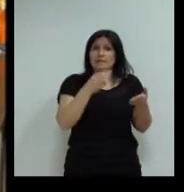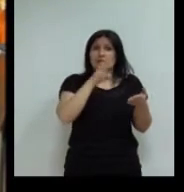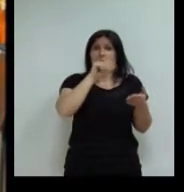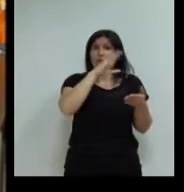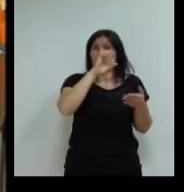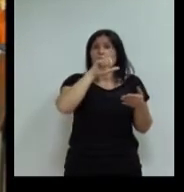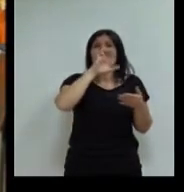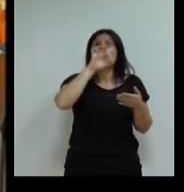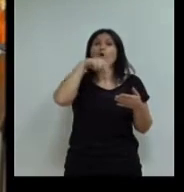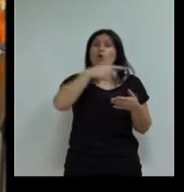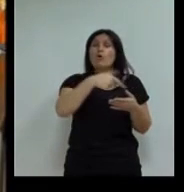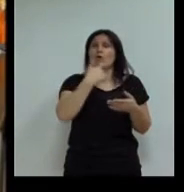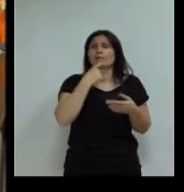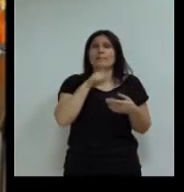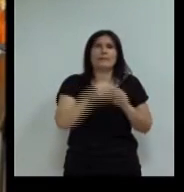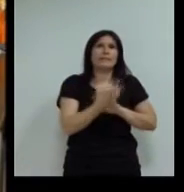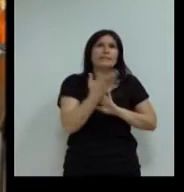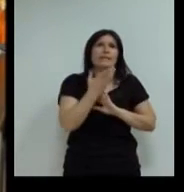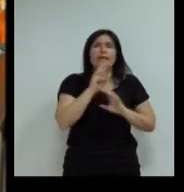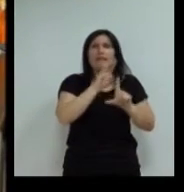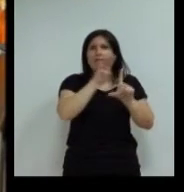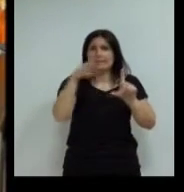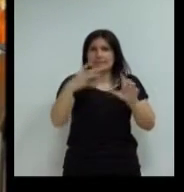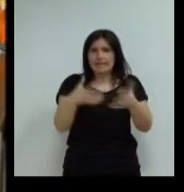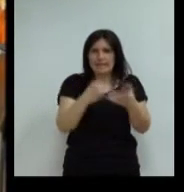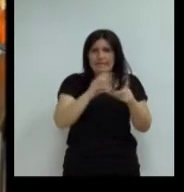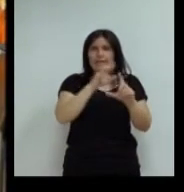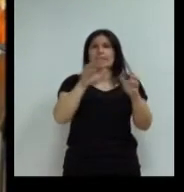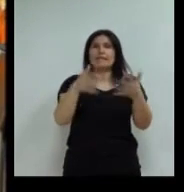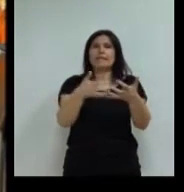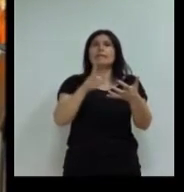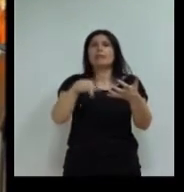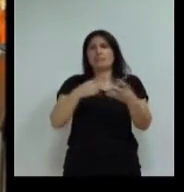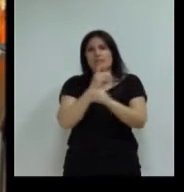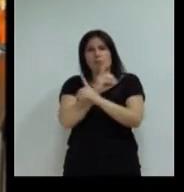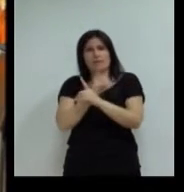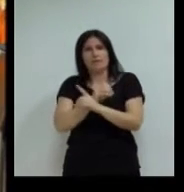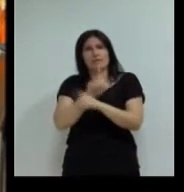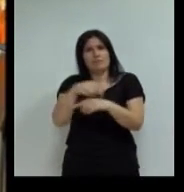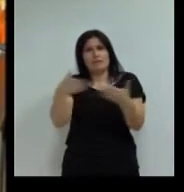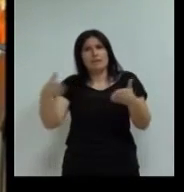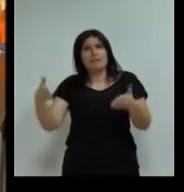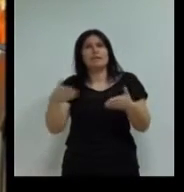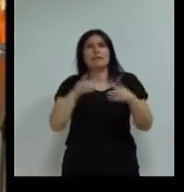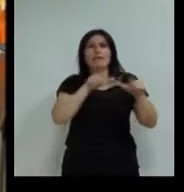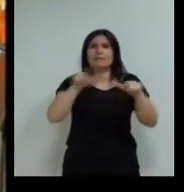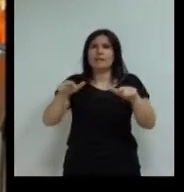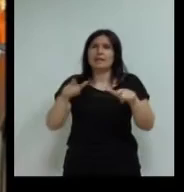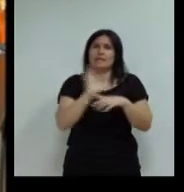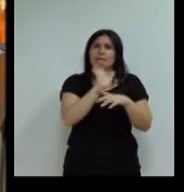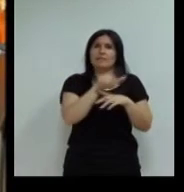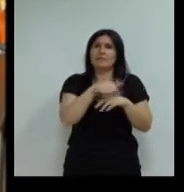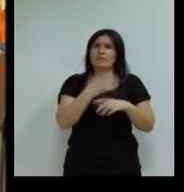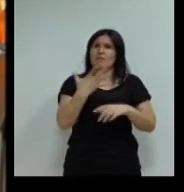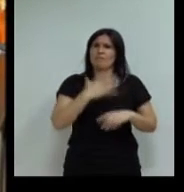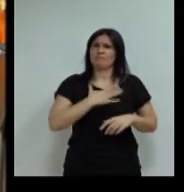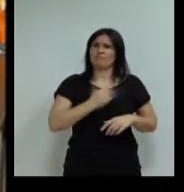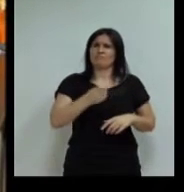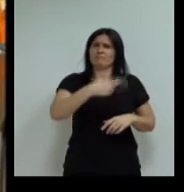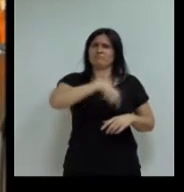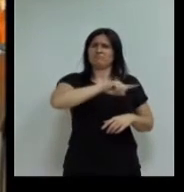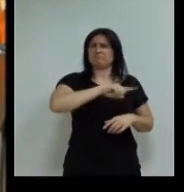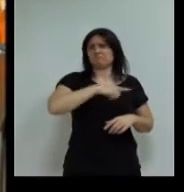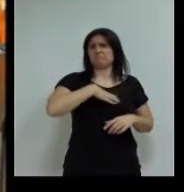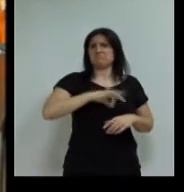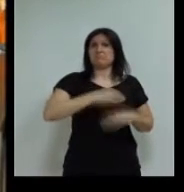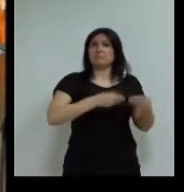tiempo en Internet, estrena una película al mismo tiempo en DVD y en salas de cine. Pero hay que ser muy valiente porque te pones el mundo por